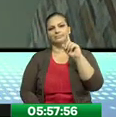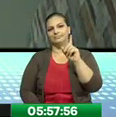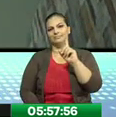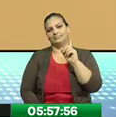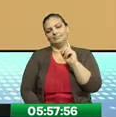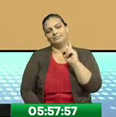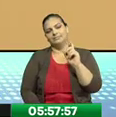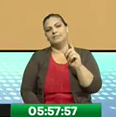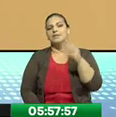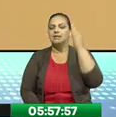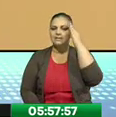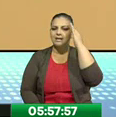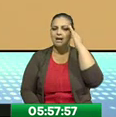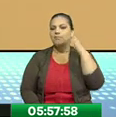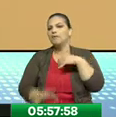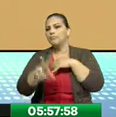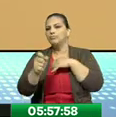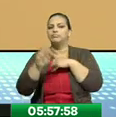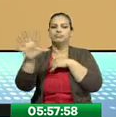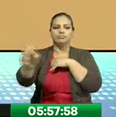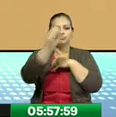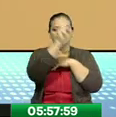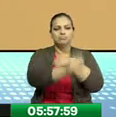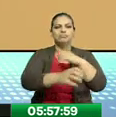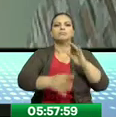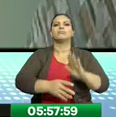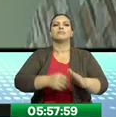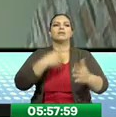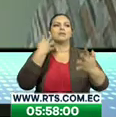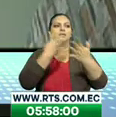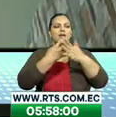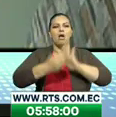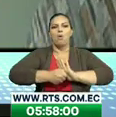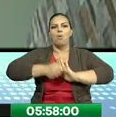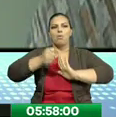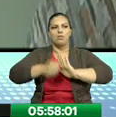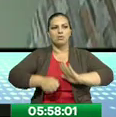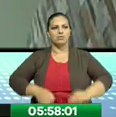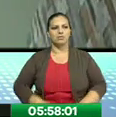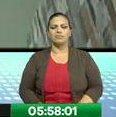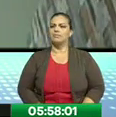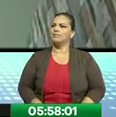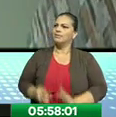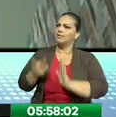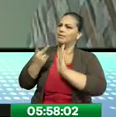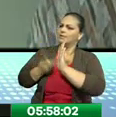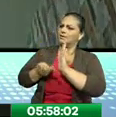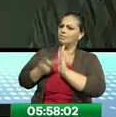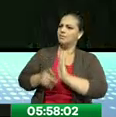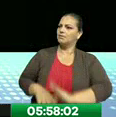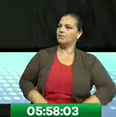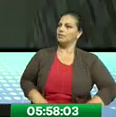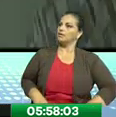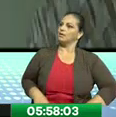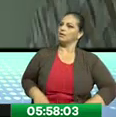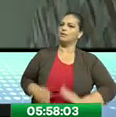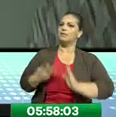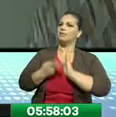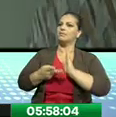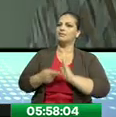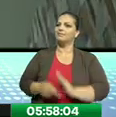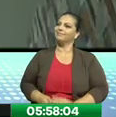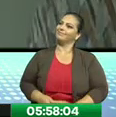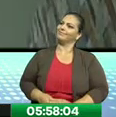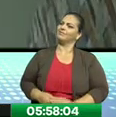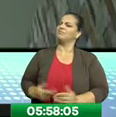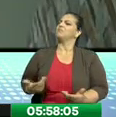con fiscales y demás, pero la gente quiere tomar, ¿qué le pasa? Es que me están tomando una fotito. Ay, yo pensaba que le estaba dando... Tengo que sonrío porque me